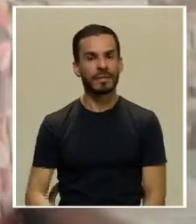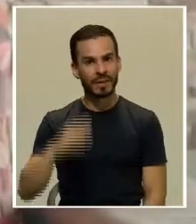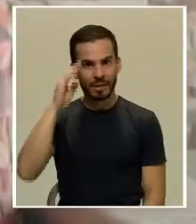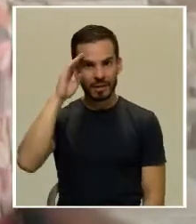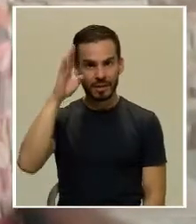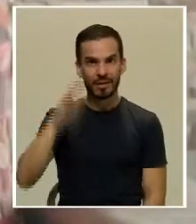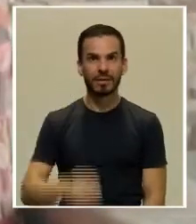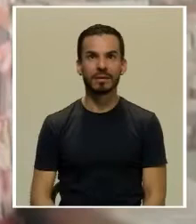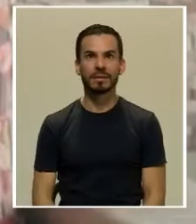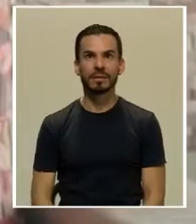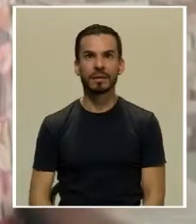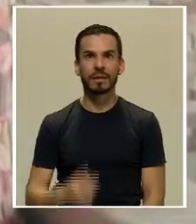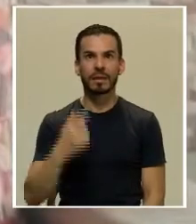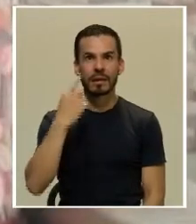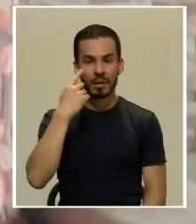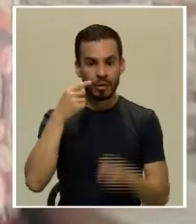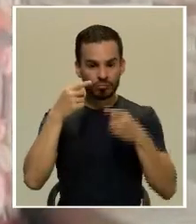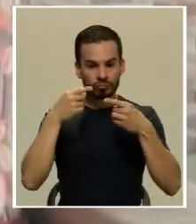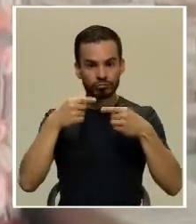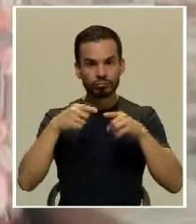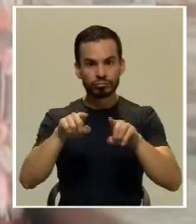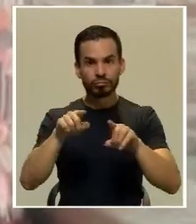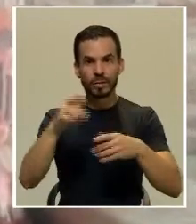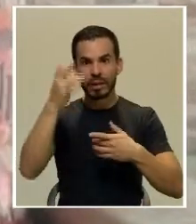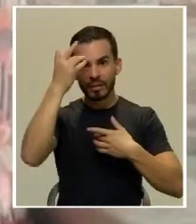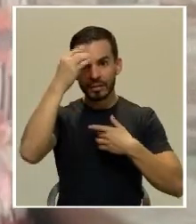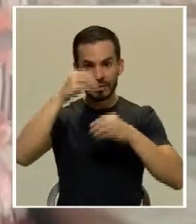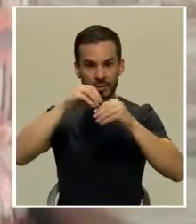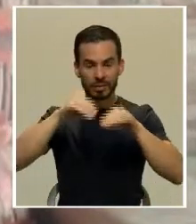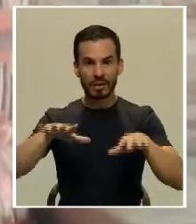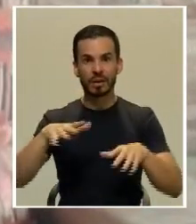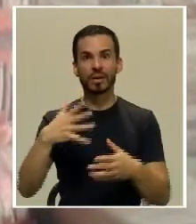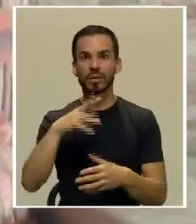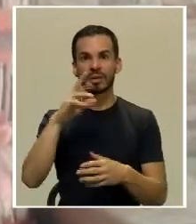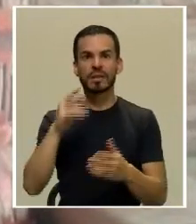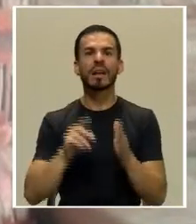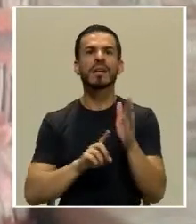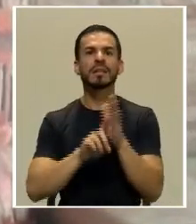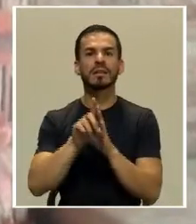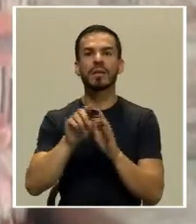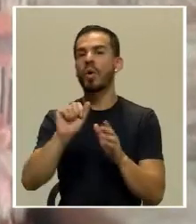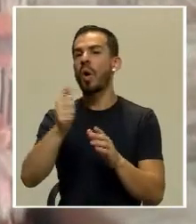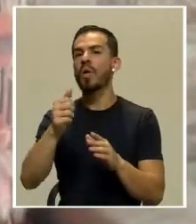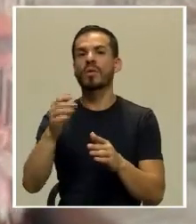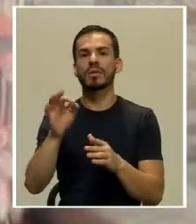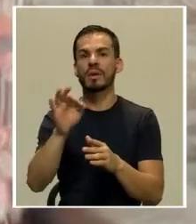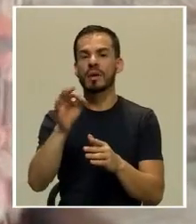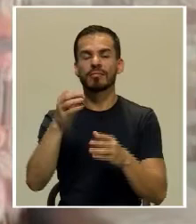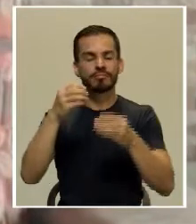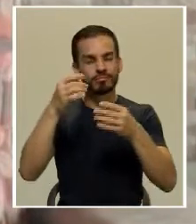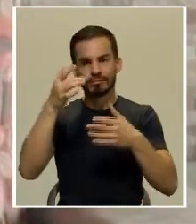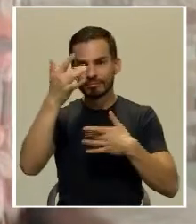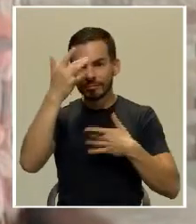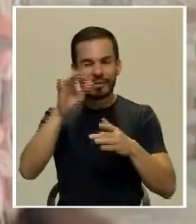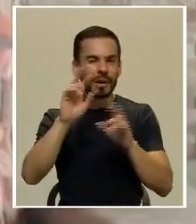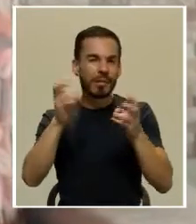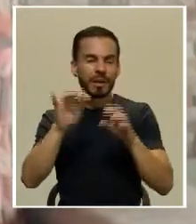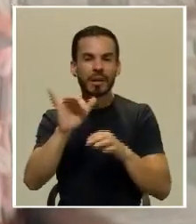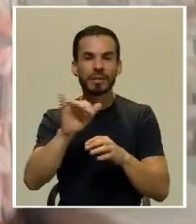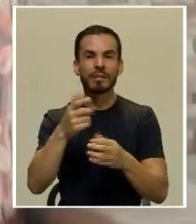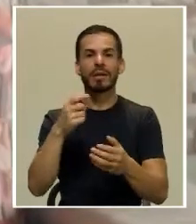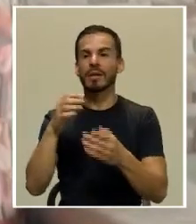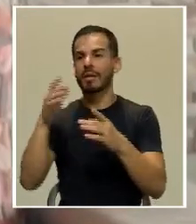¿Qué tal? Paralelo a la pandemia sanitaria que vive Costa Rica, se han desarrollado otra serie de pandemias. Está la